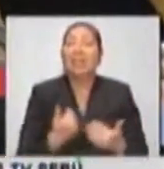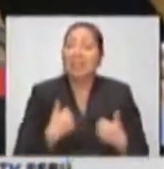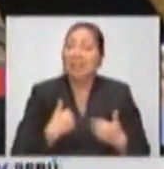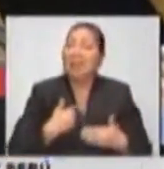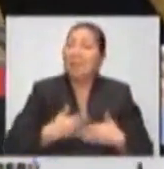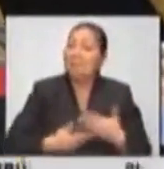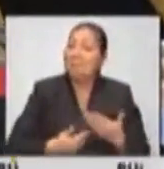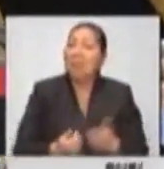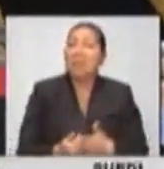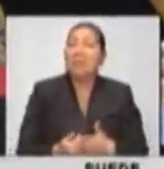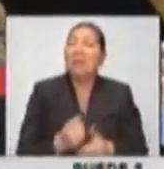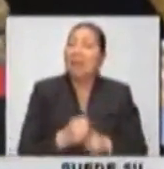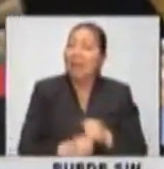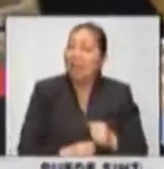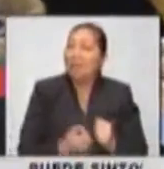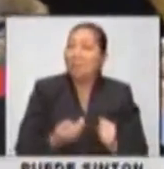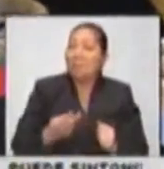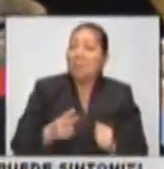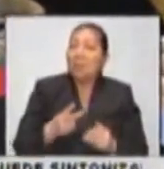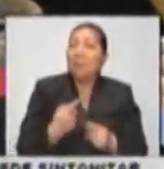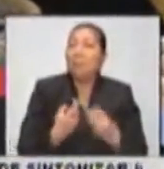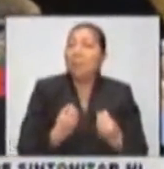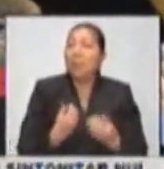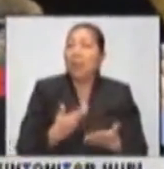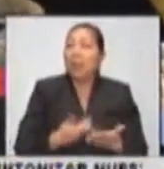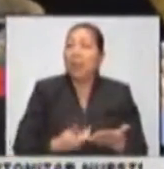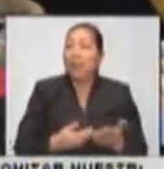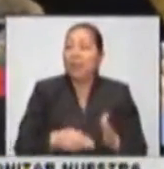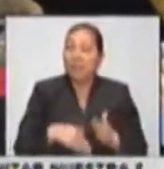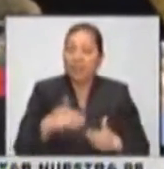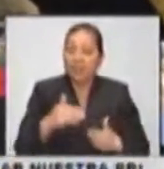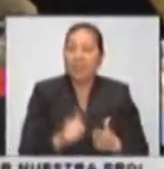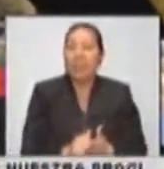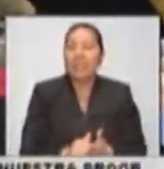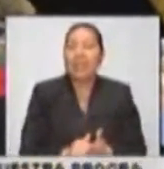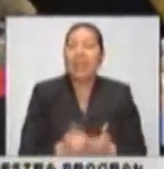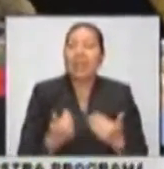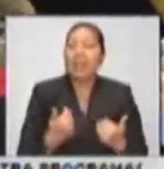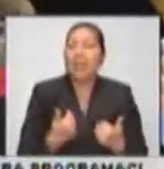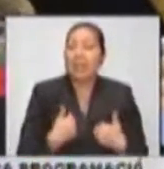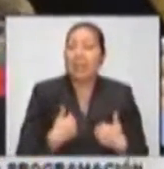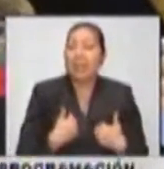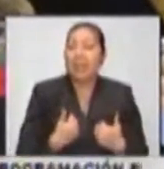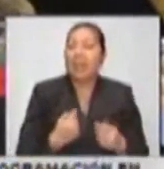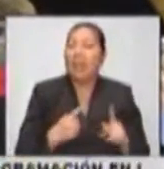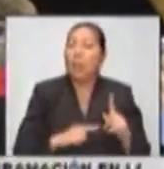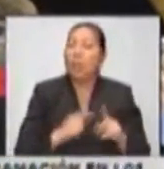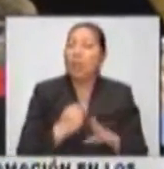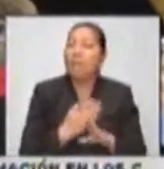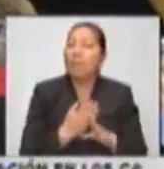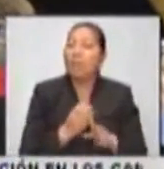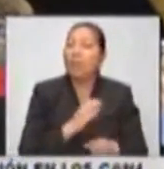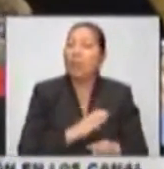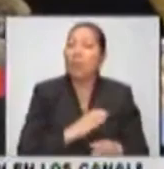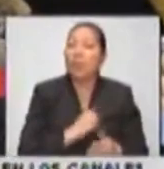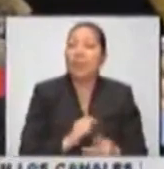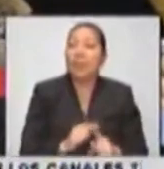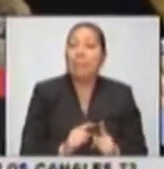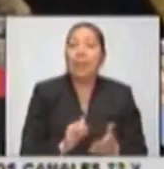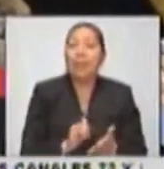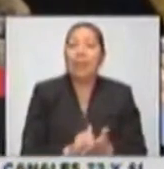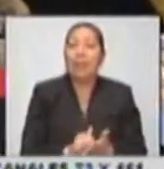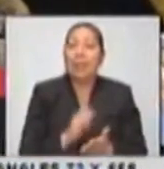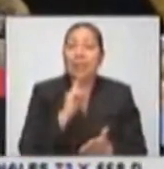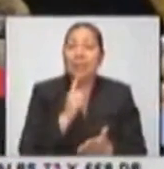de décadas y por crecimiento y porque ha logrado estabilizar y porque tiene una cierta forma de comportamiento que es